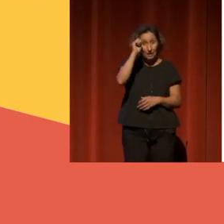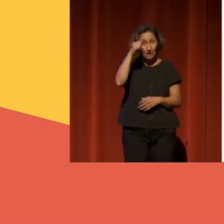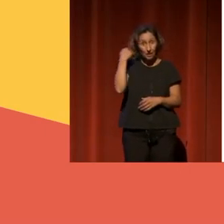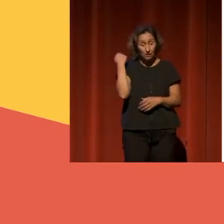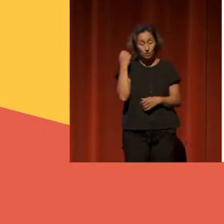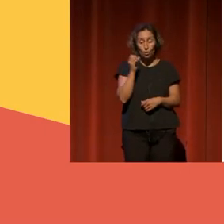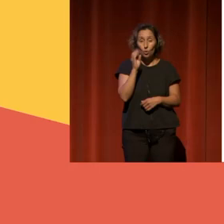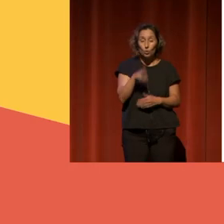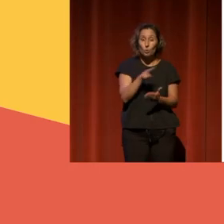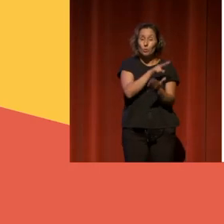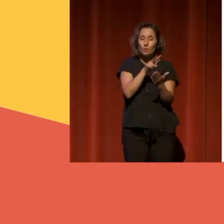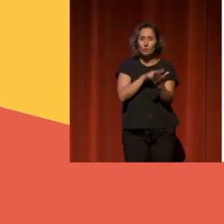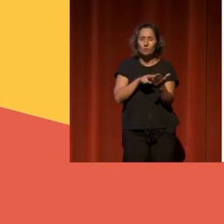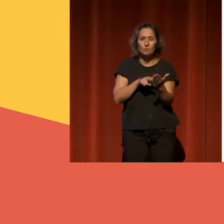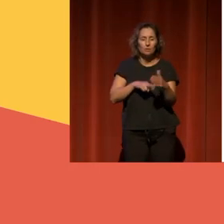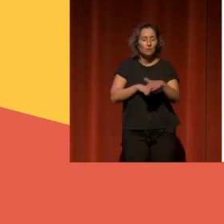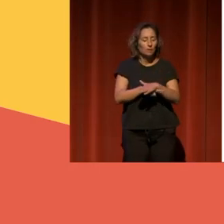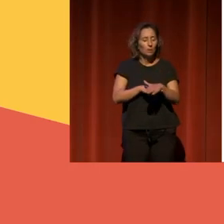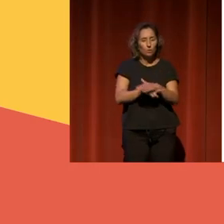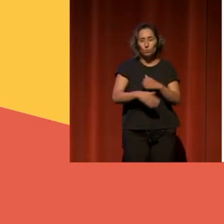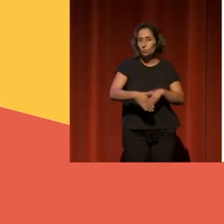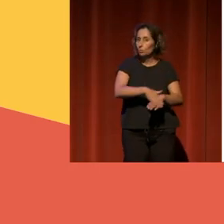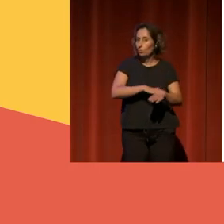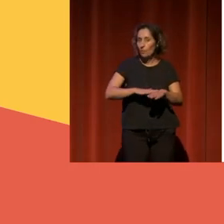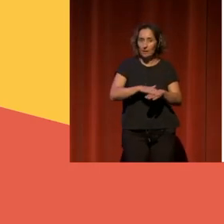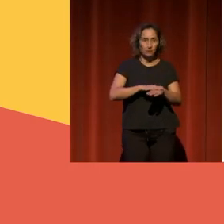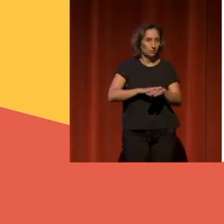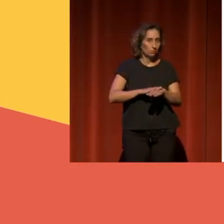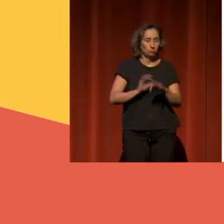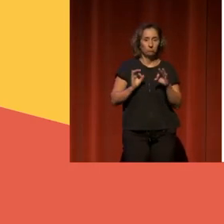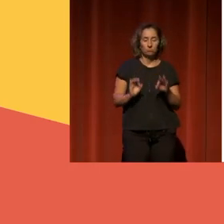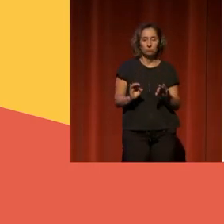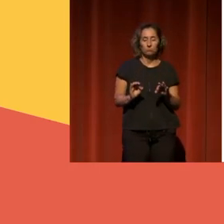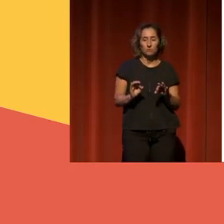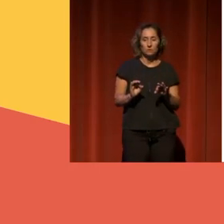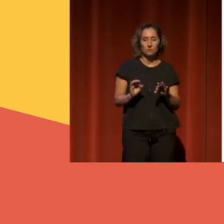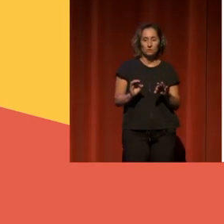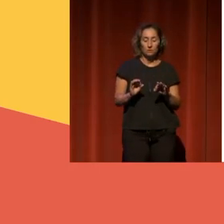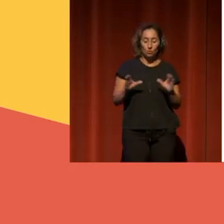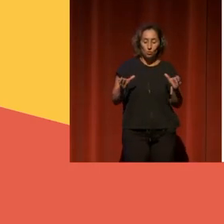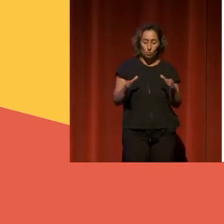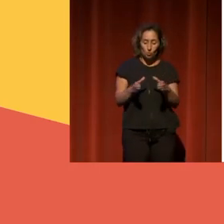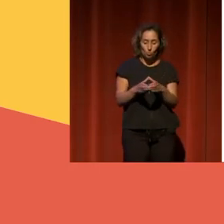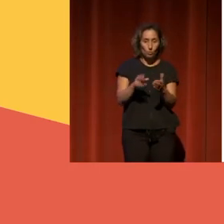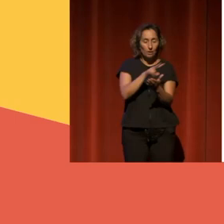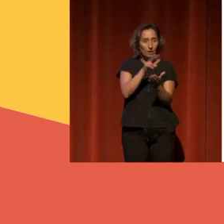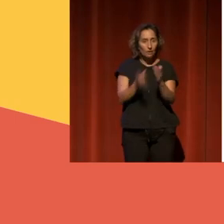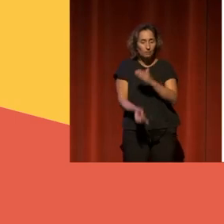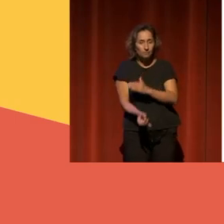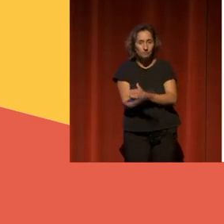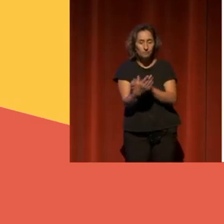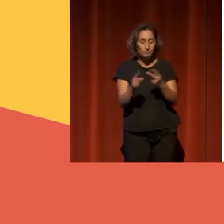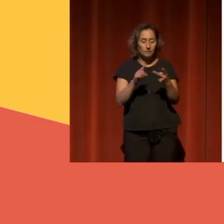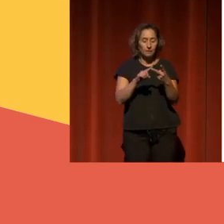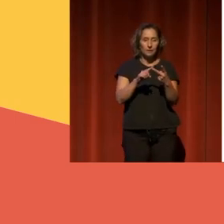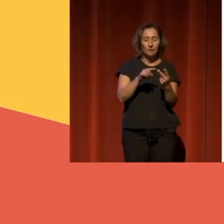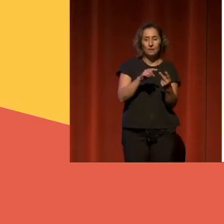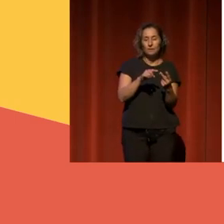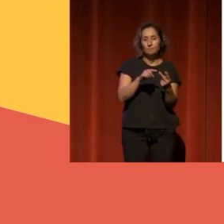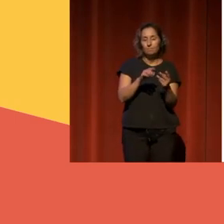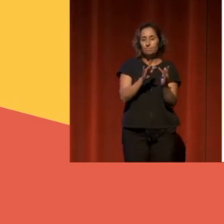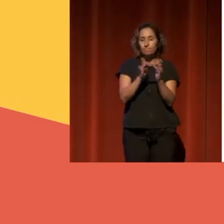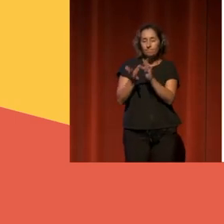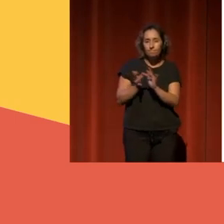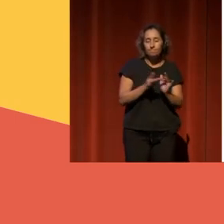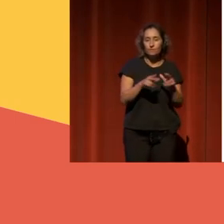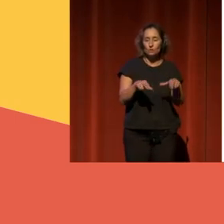que los clubs de lectura son recursos fundamentales que contribuyen a generar comunidad lectora, relaciones sociales, enriquecer